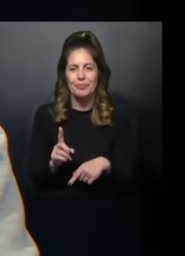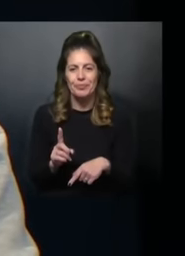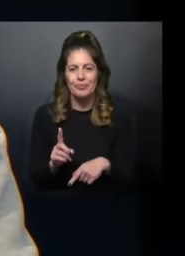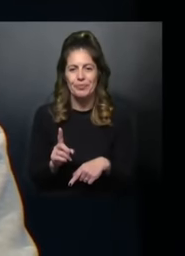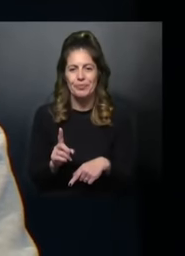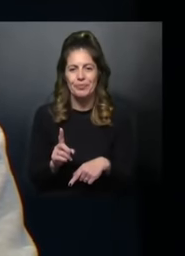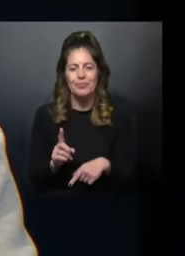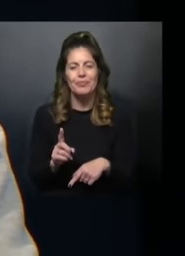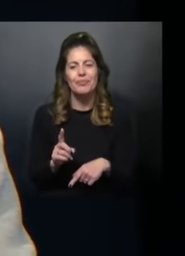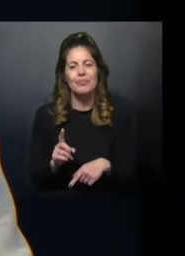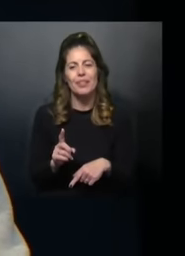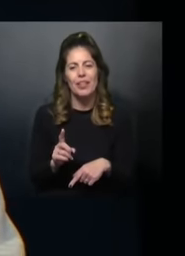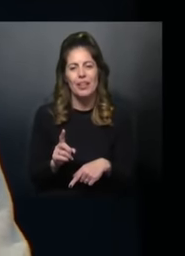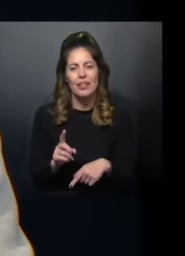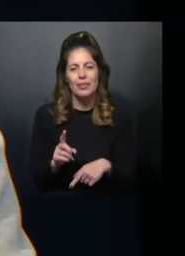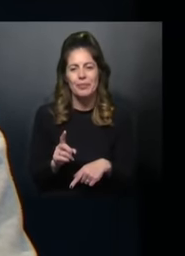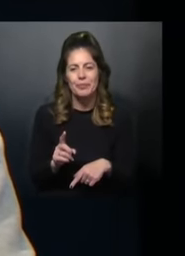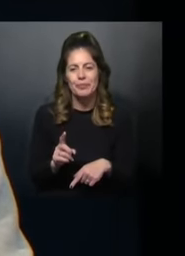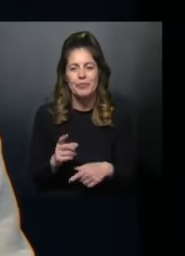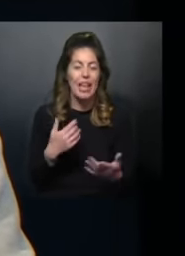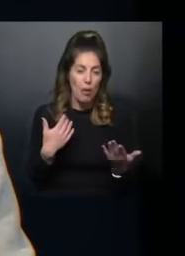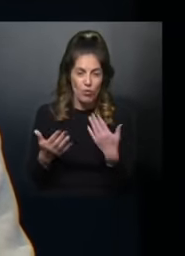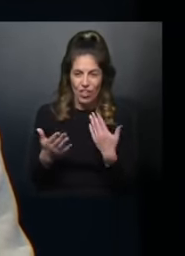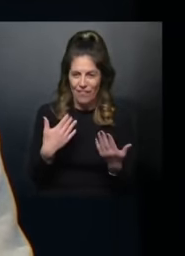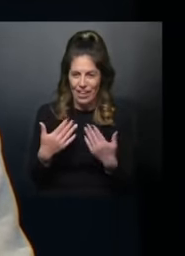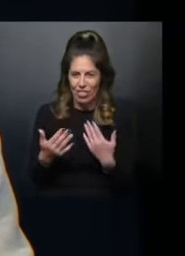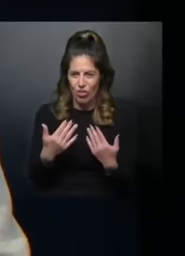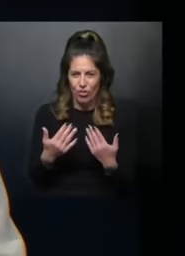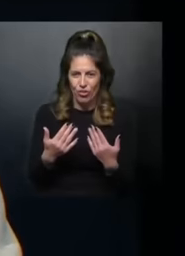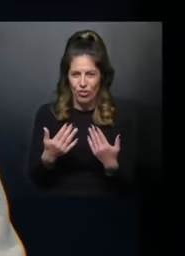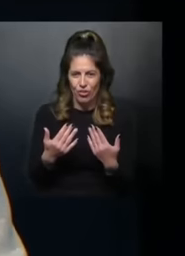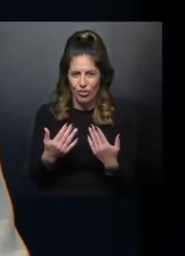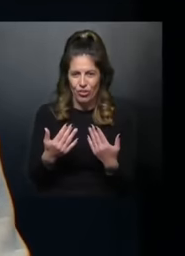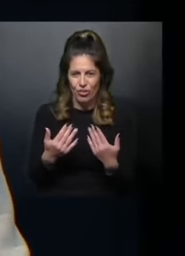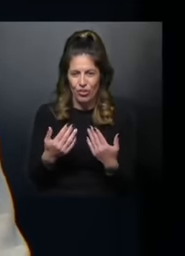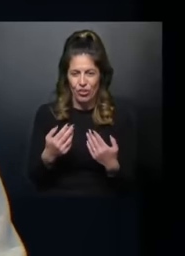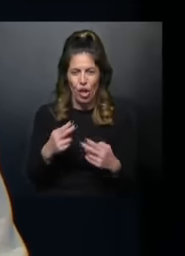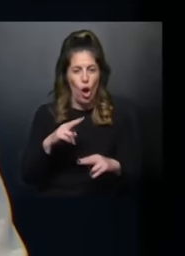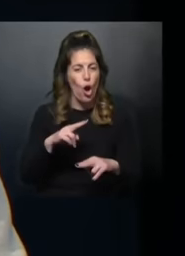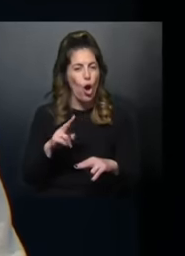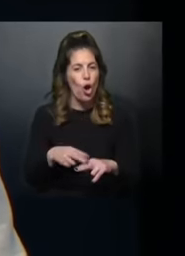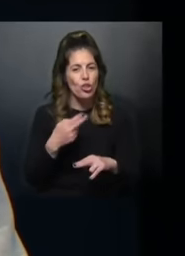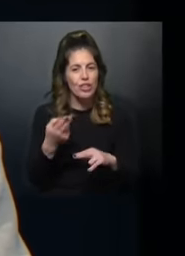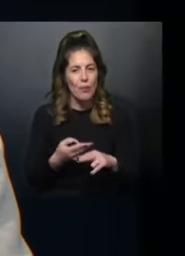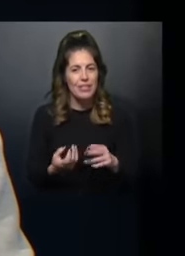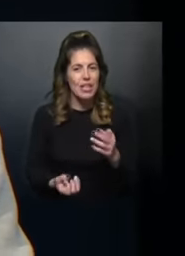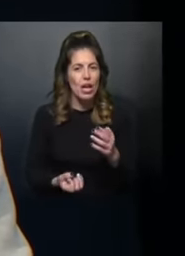me estaba mirando que, estábamos hablando de una reedición de Musicación 4 y